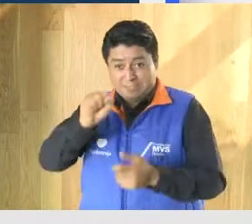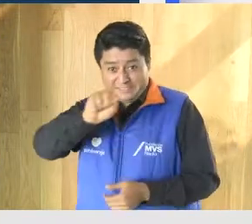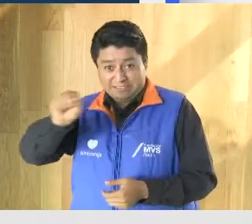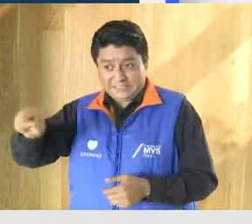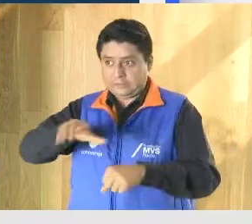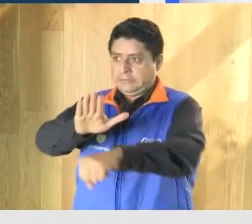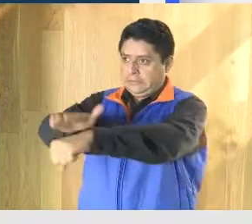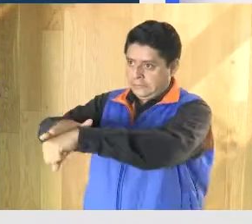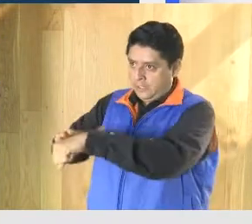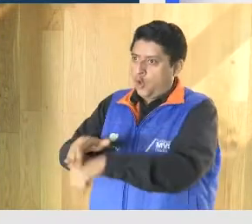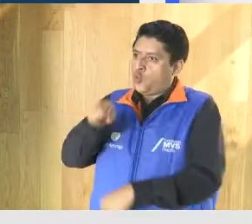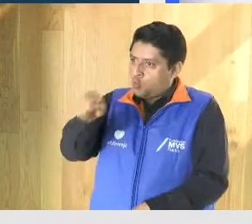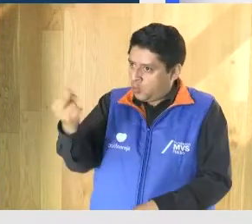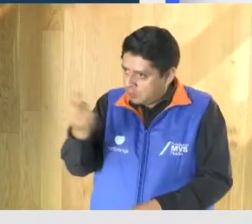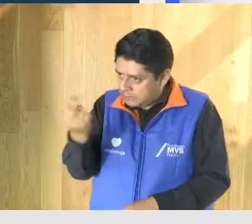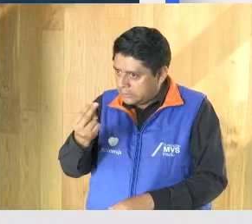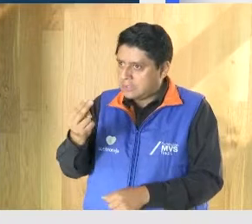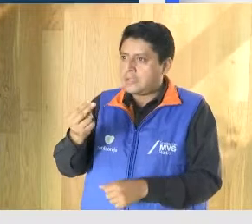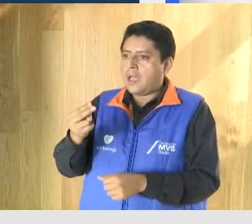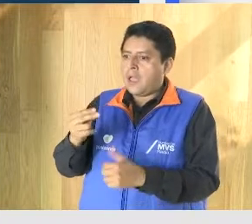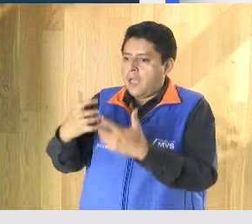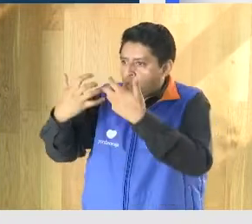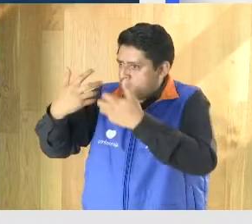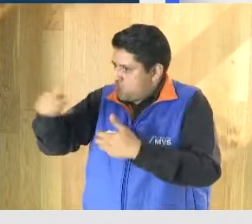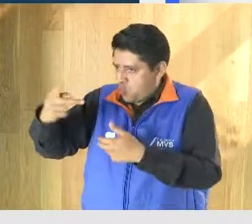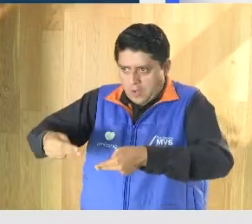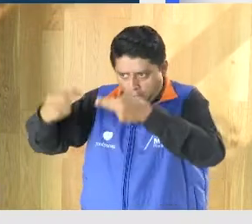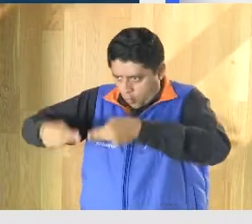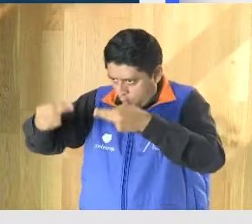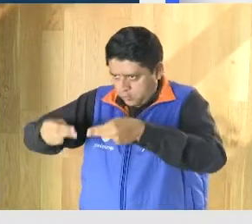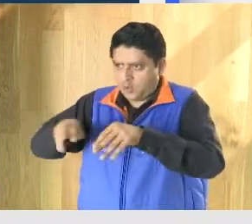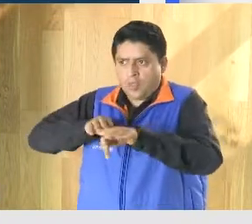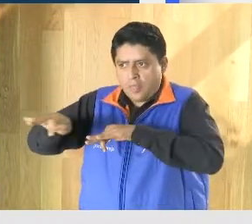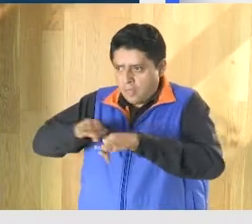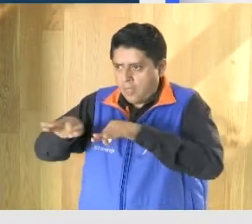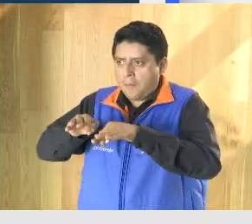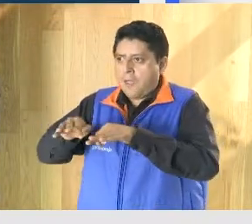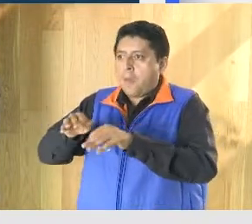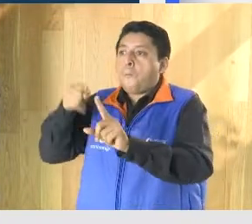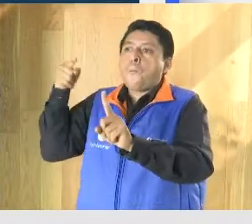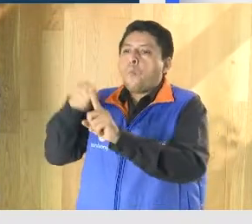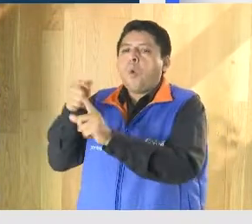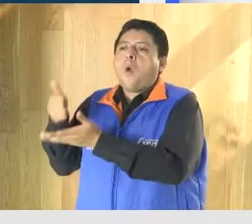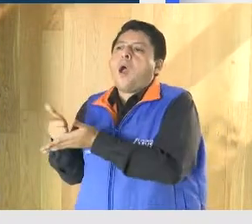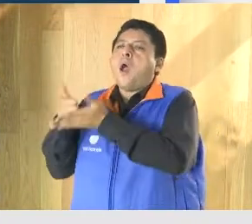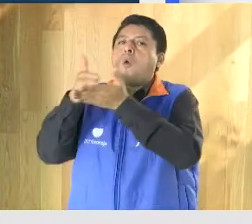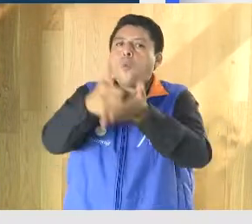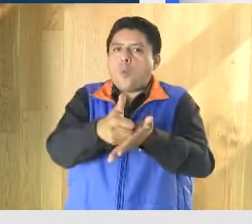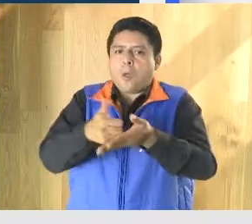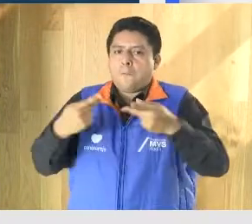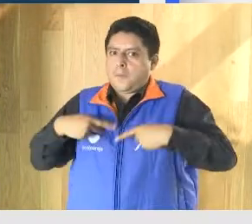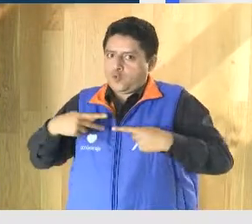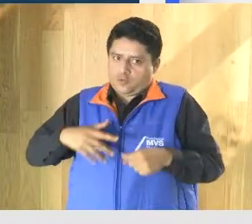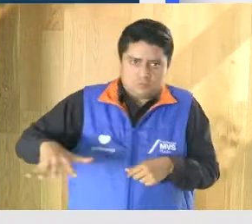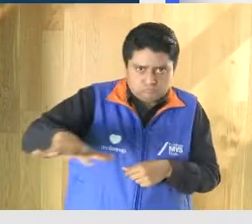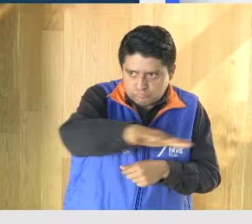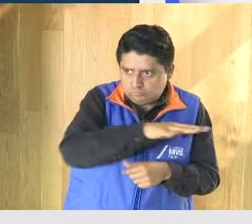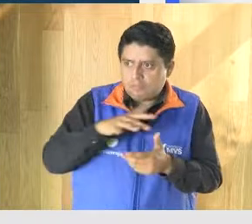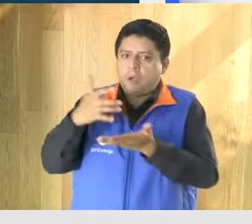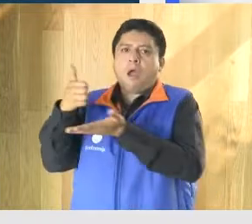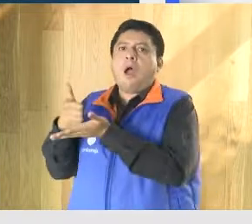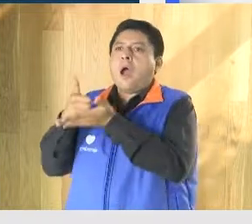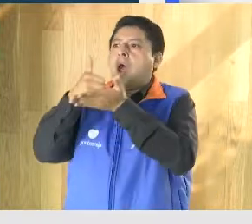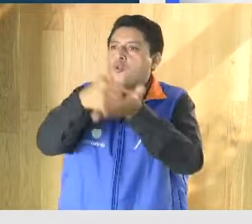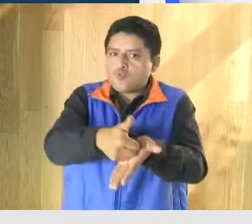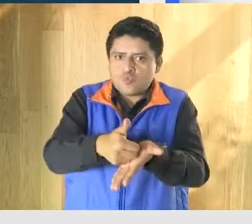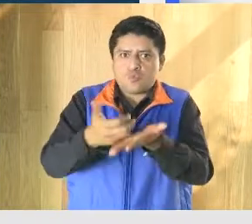volverse más sostenibles, ¿no?, incorporar una gestión más responsable de su negocio, ya sea desde el punto de vista ambiental, ya sea desde el punto de vista social o ya sea desde el punto de vista de